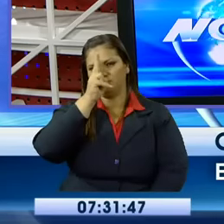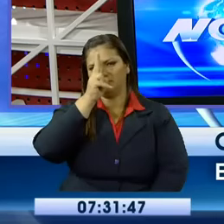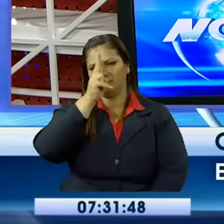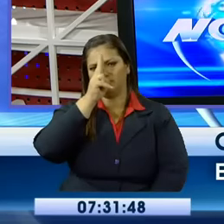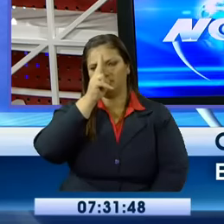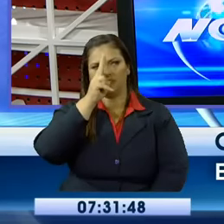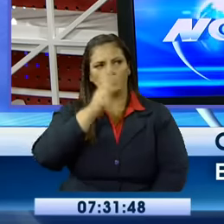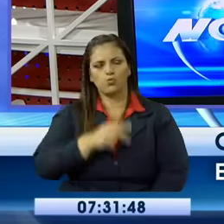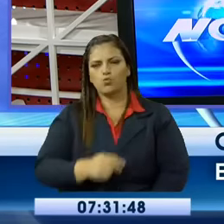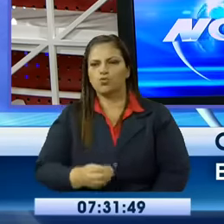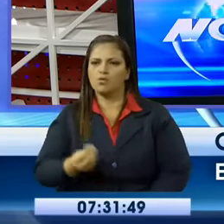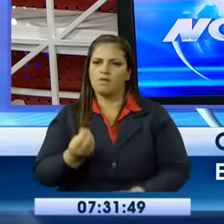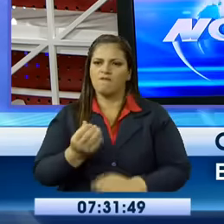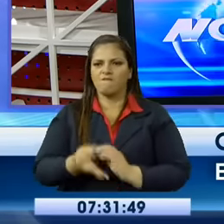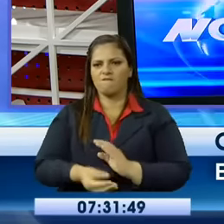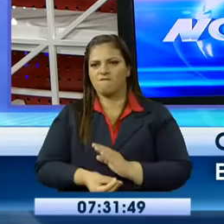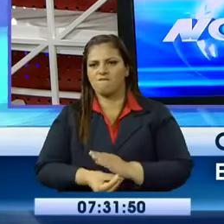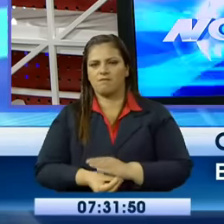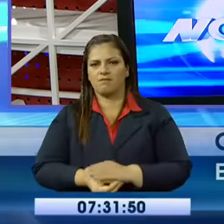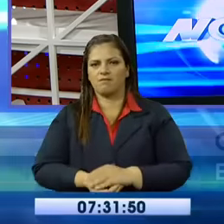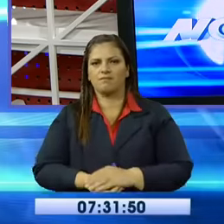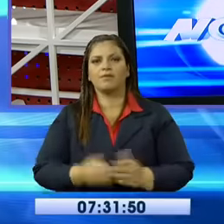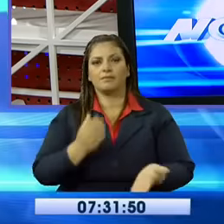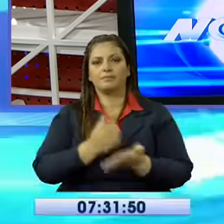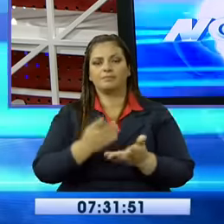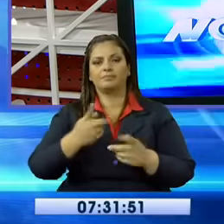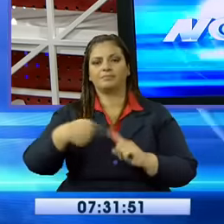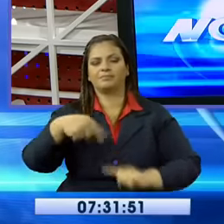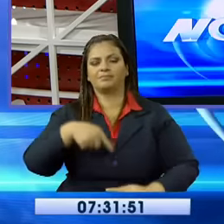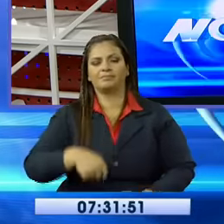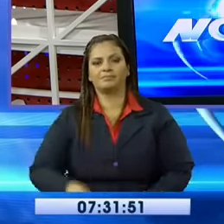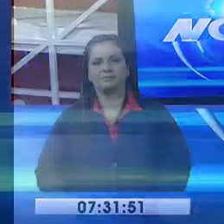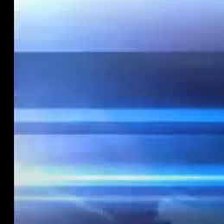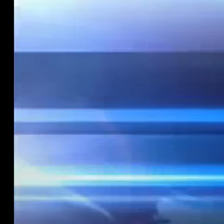Sí. Ya volvemos. Enseguida regresamos.